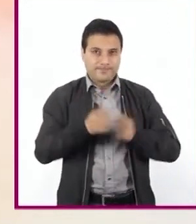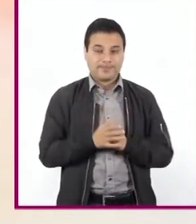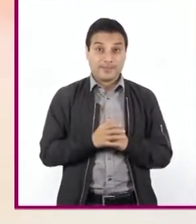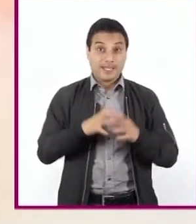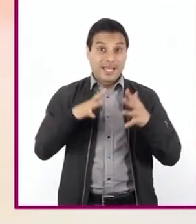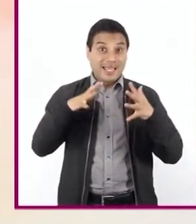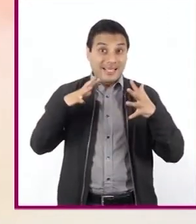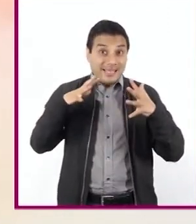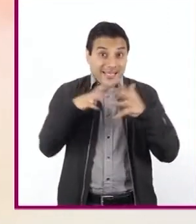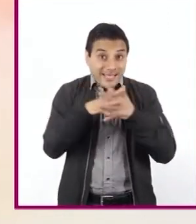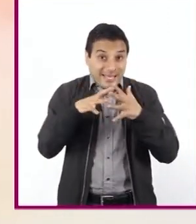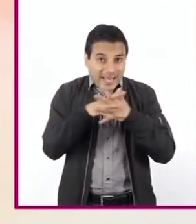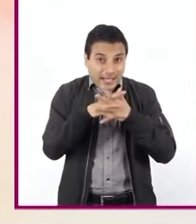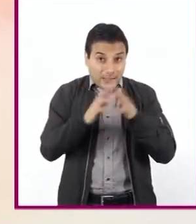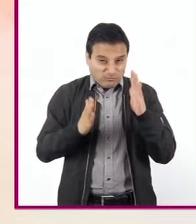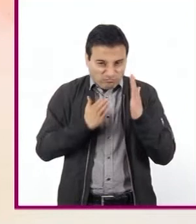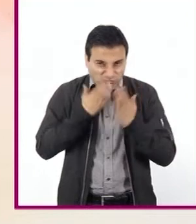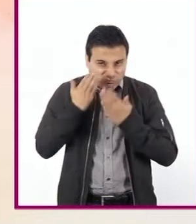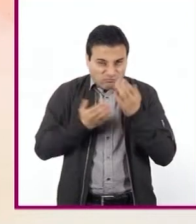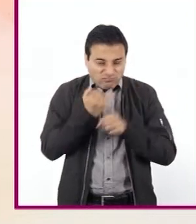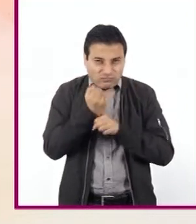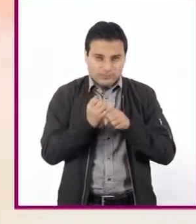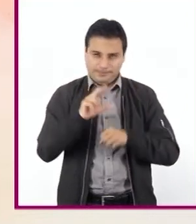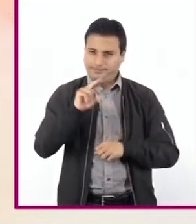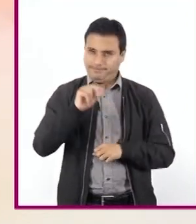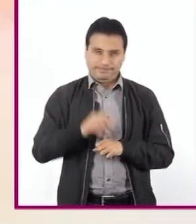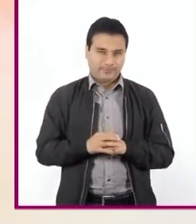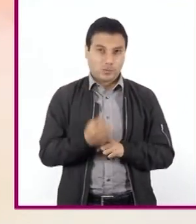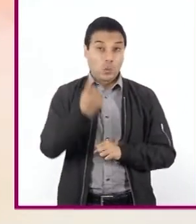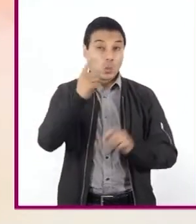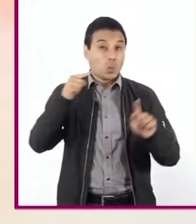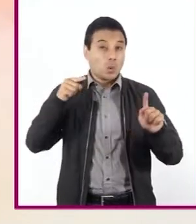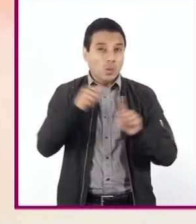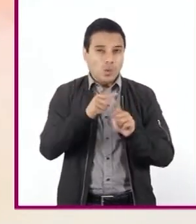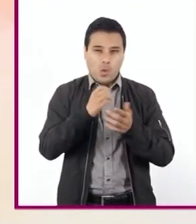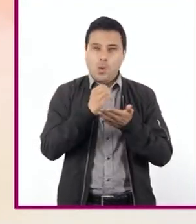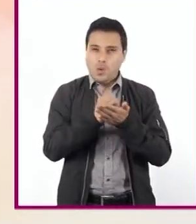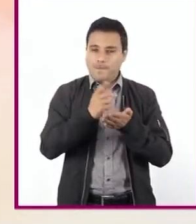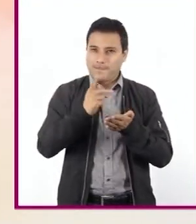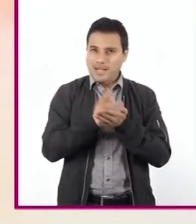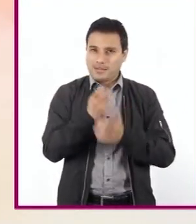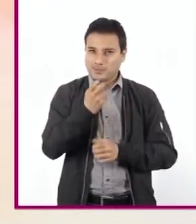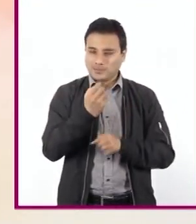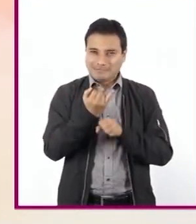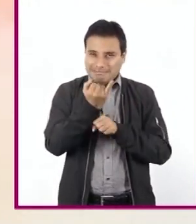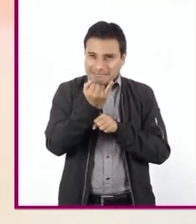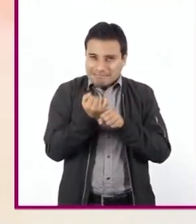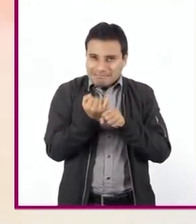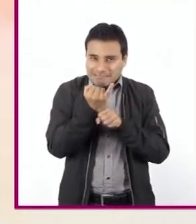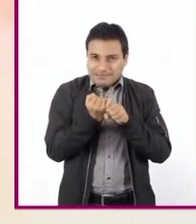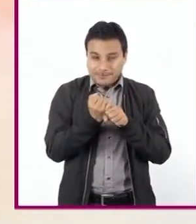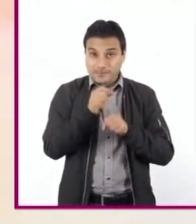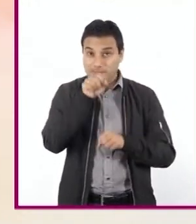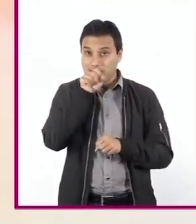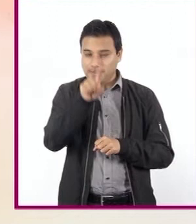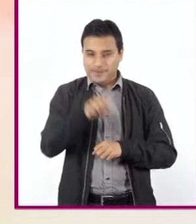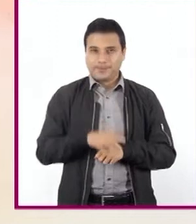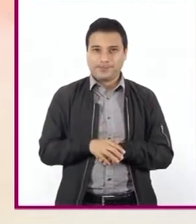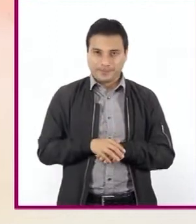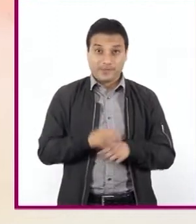tan cuidadoso estudio y de tan prolija legislación como las relaciones mercantiles con las